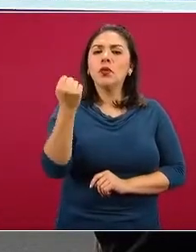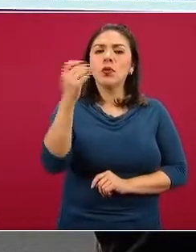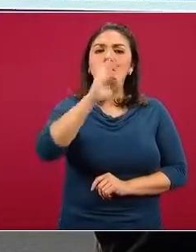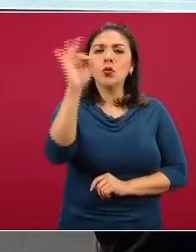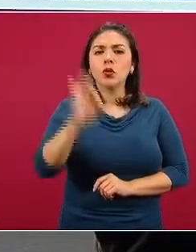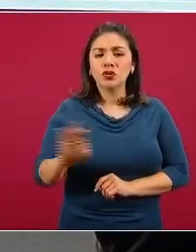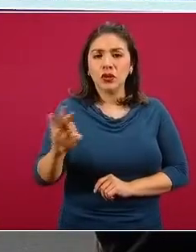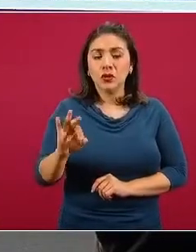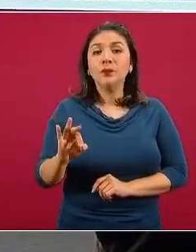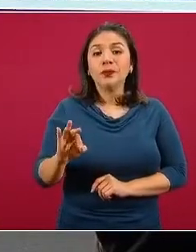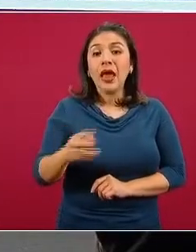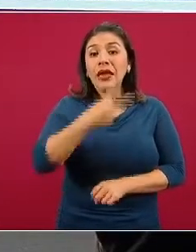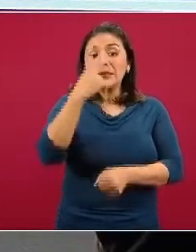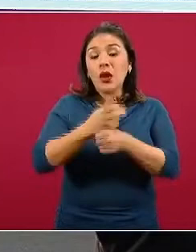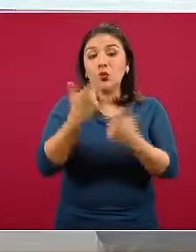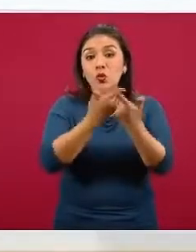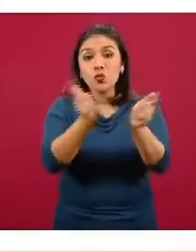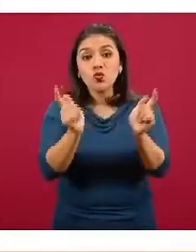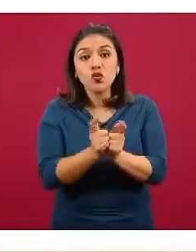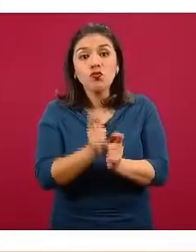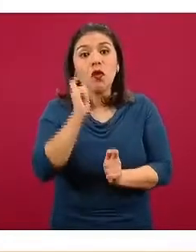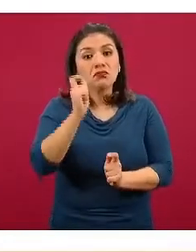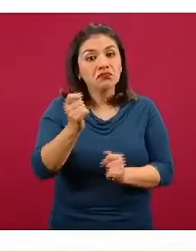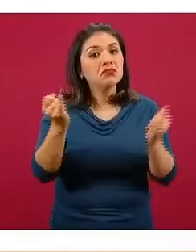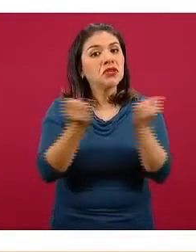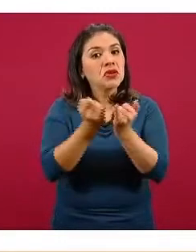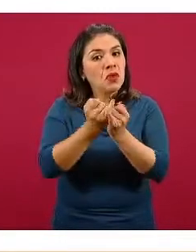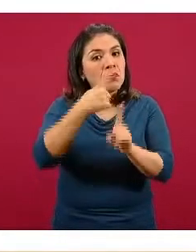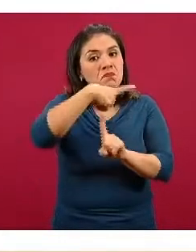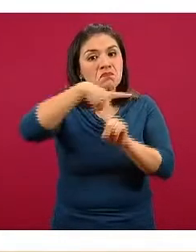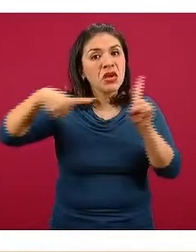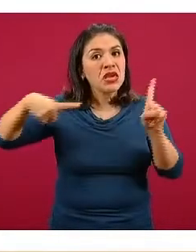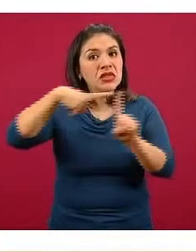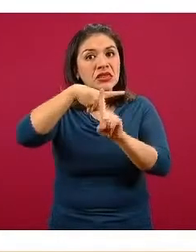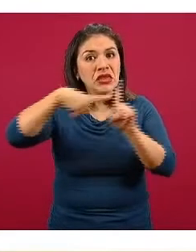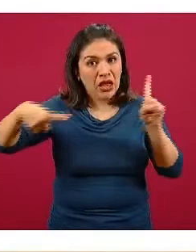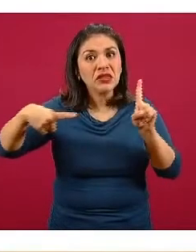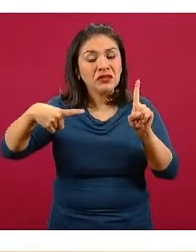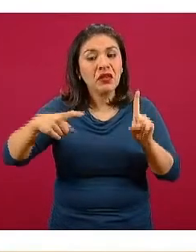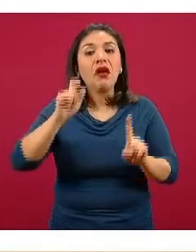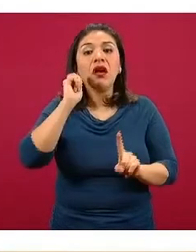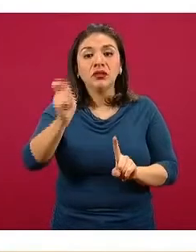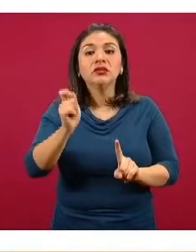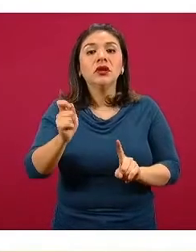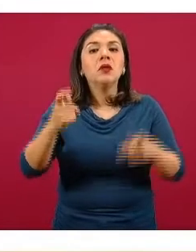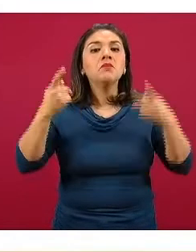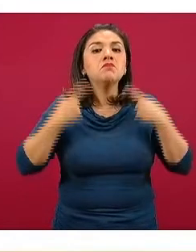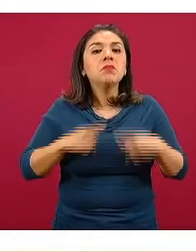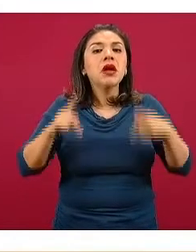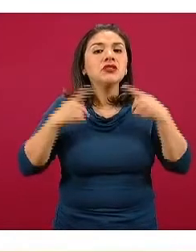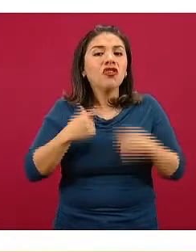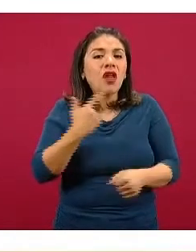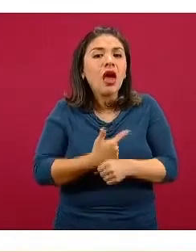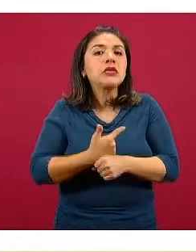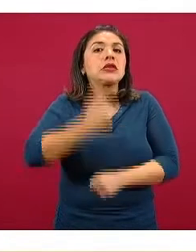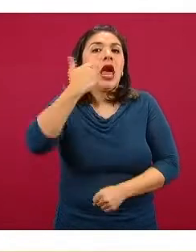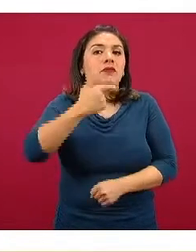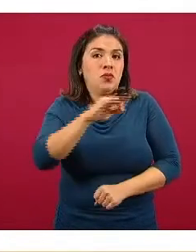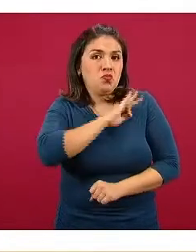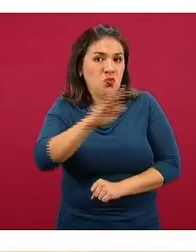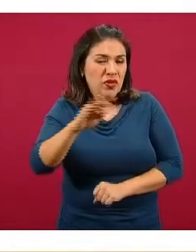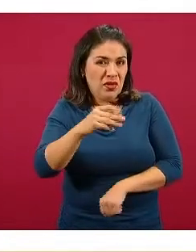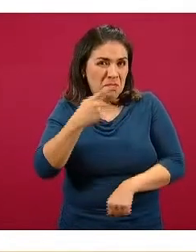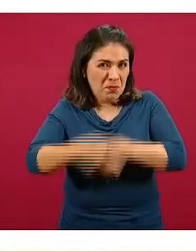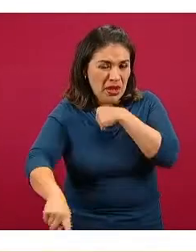109%. El segundo grupo, que prácticamente ya ha llegado a la mitad también de su meta, es precisamente la población de riesgo. Eso es bueno,